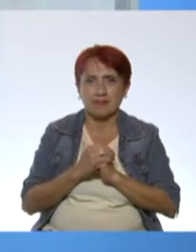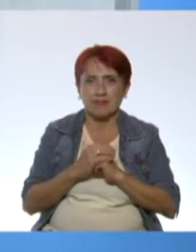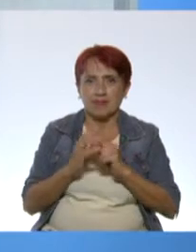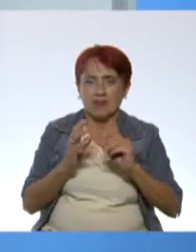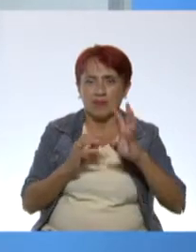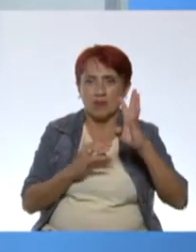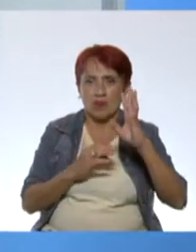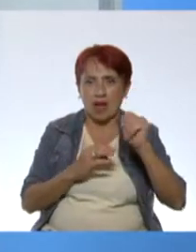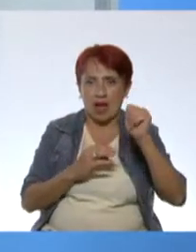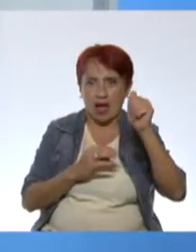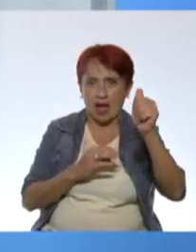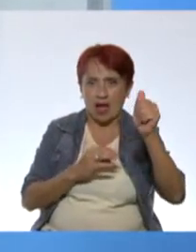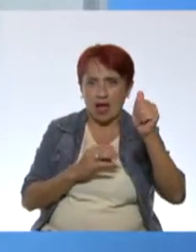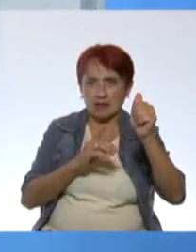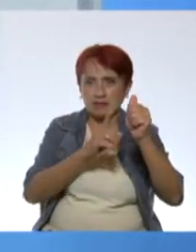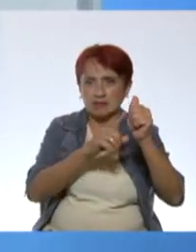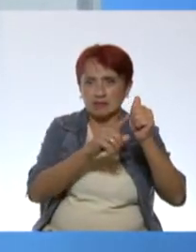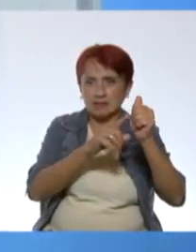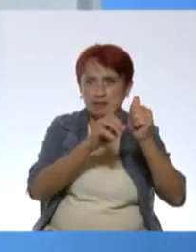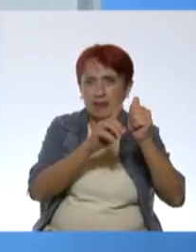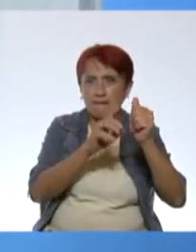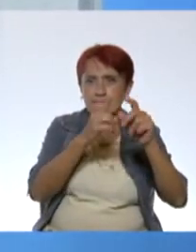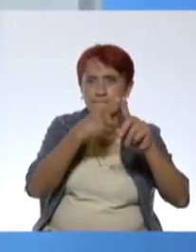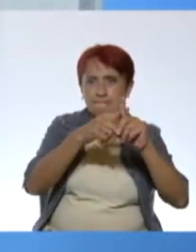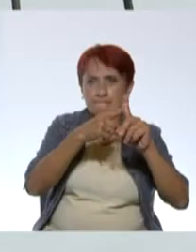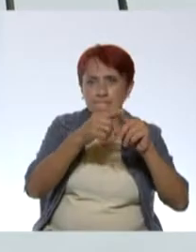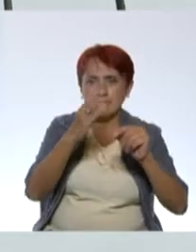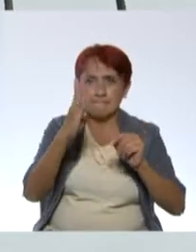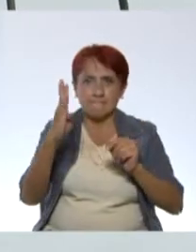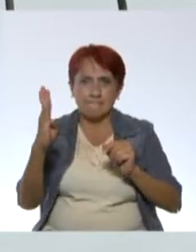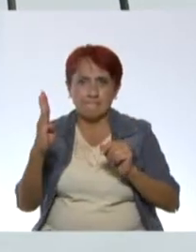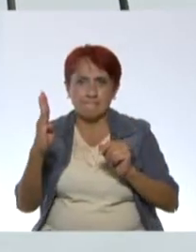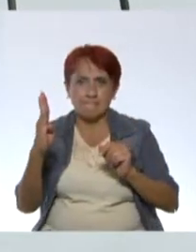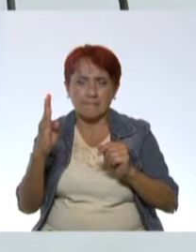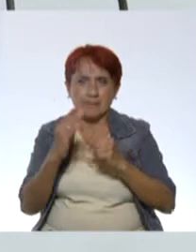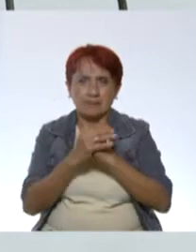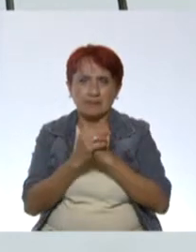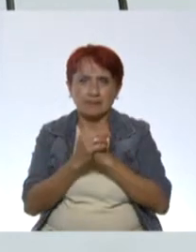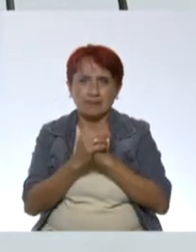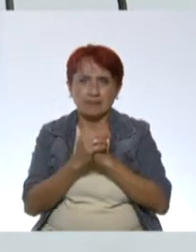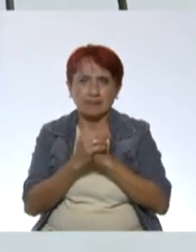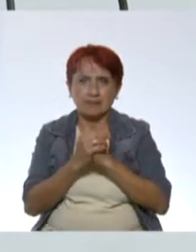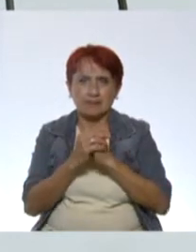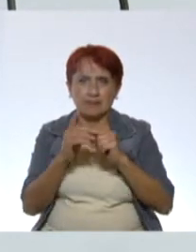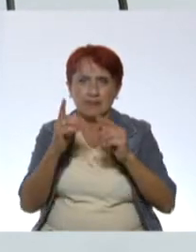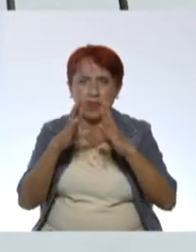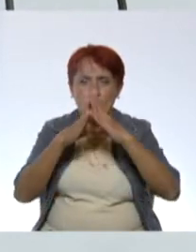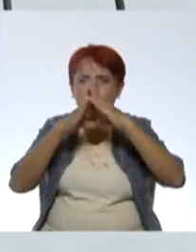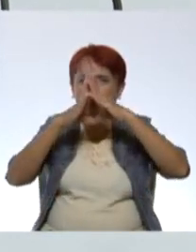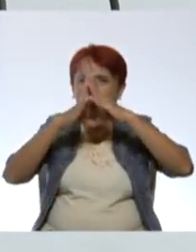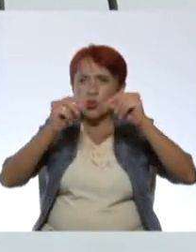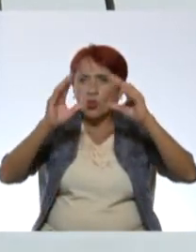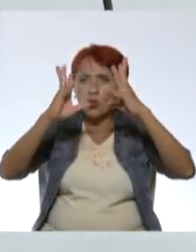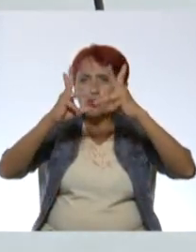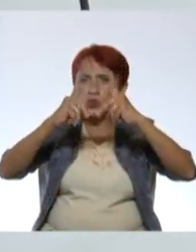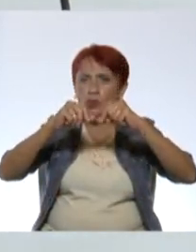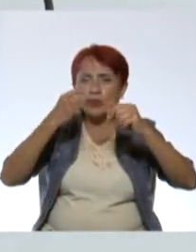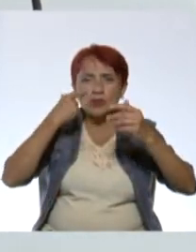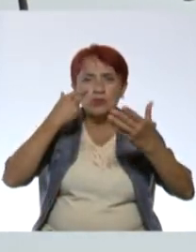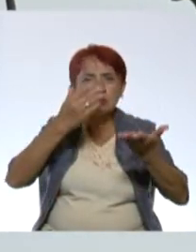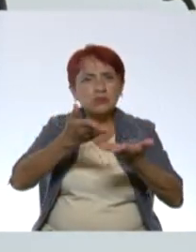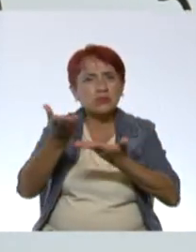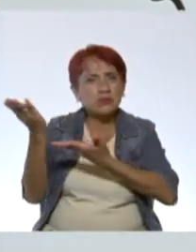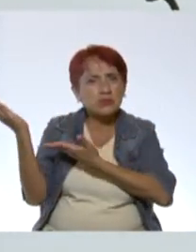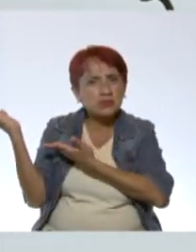Cuando vamos a la representación decimos que A más B, o la matriz A más la matriz B, va a ser igual a toda la matriz